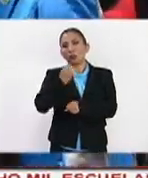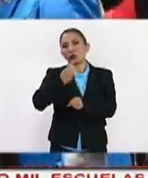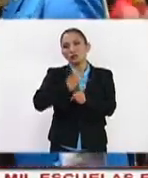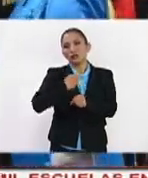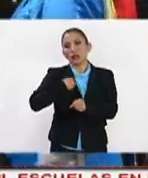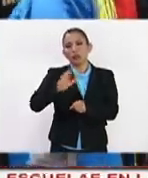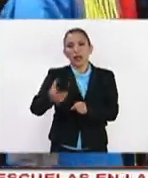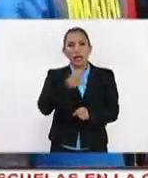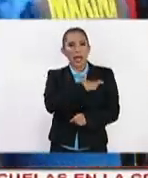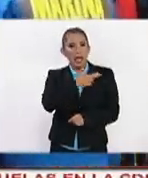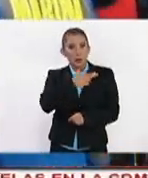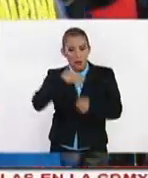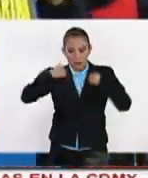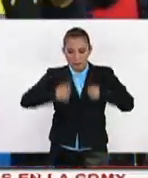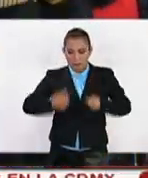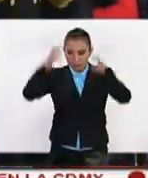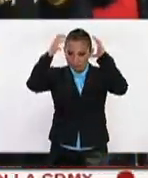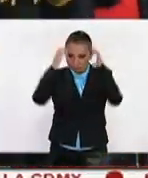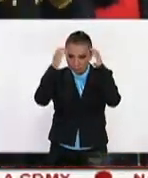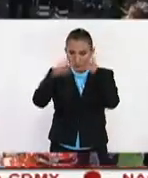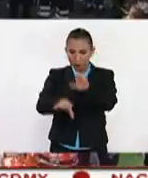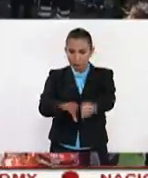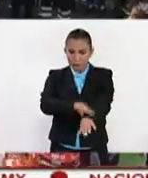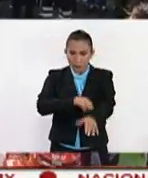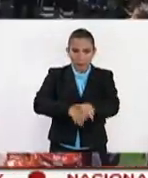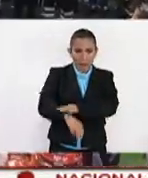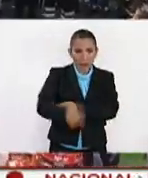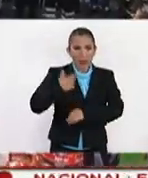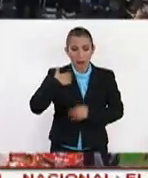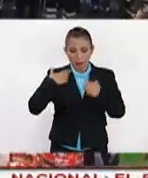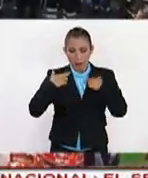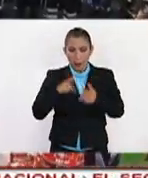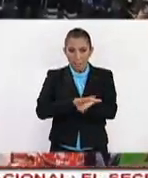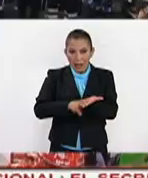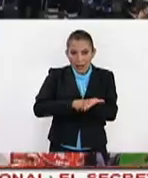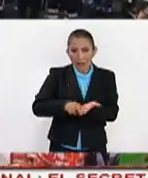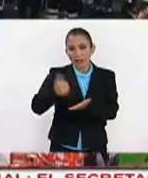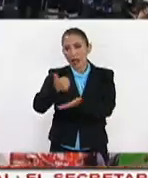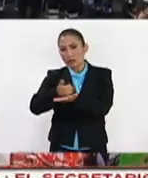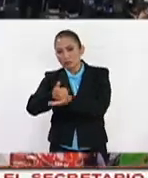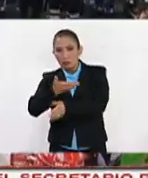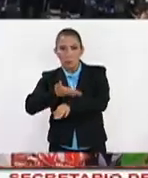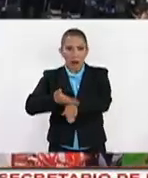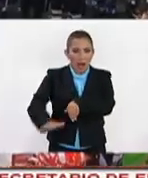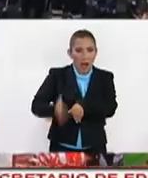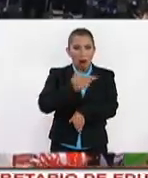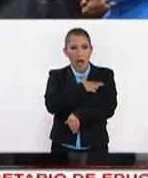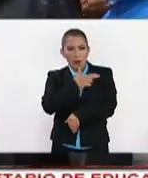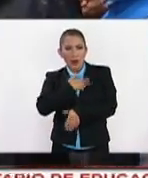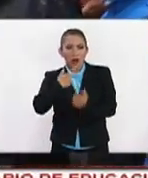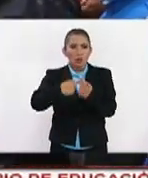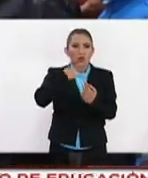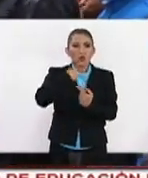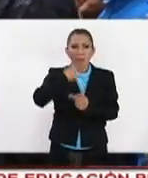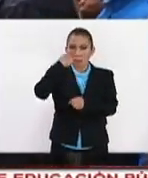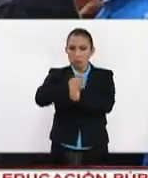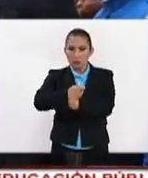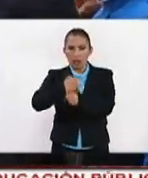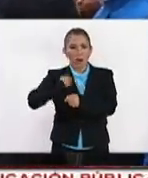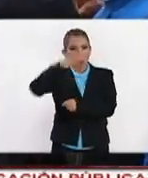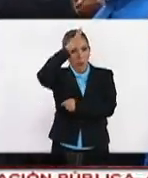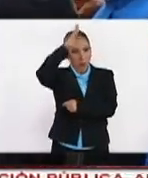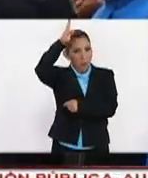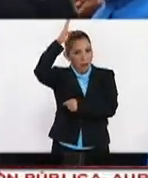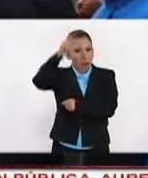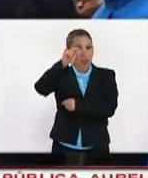Héroes de casco, overol, guantes y botas. Héroes de uniforme verde olivo de azul y blanco. Héroes con la Cruz Roja por delante,